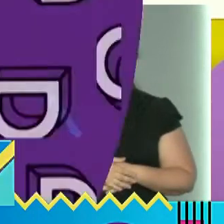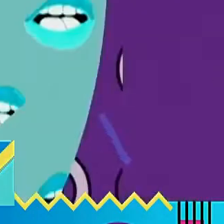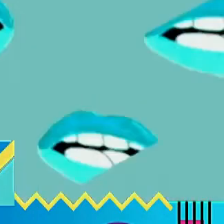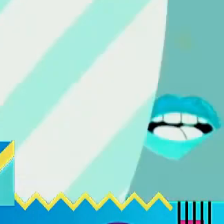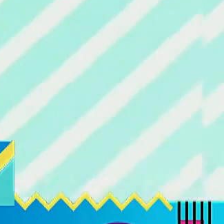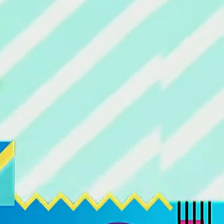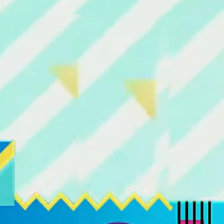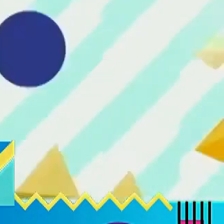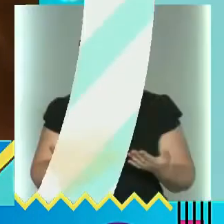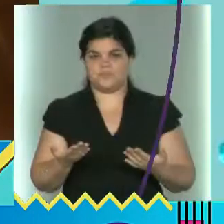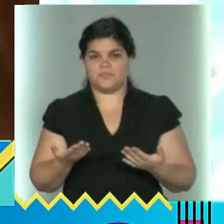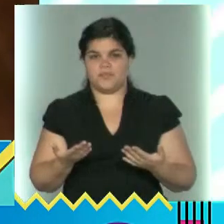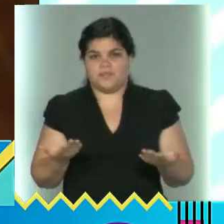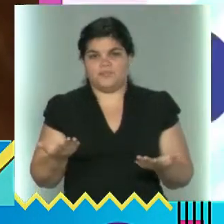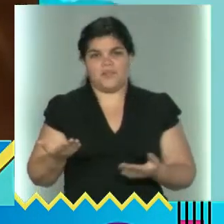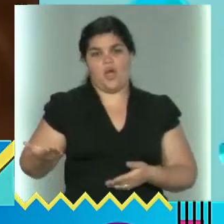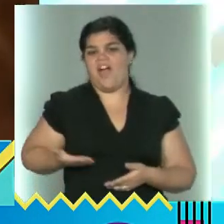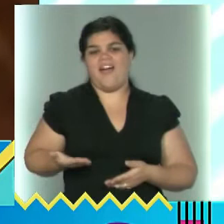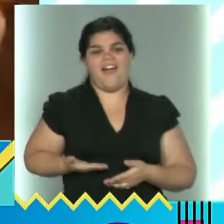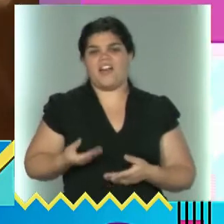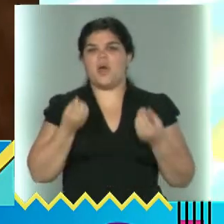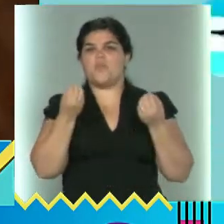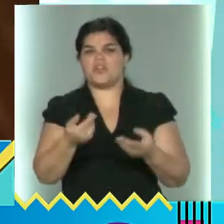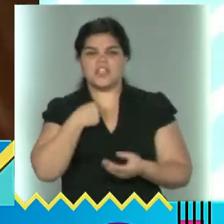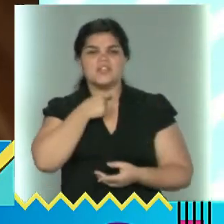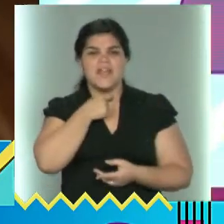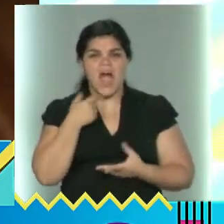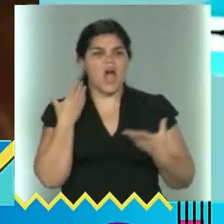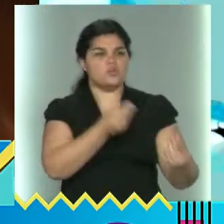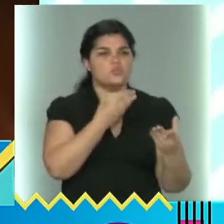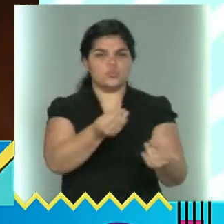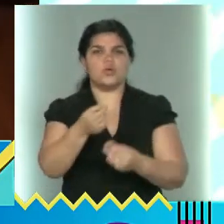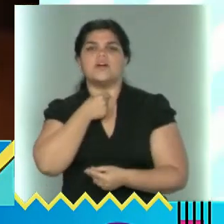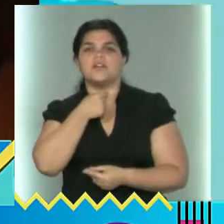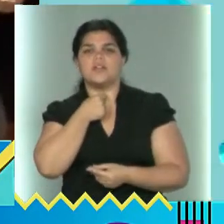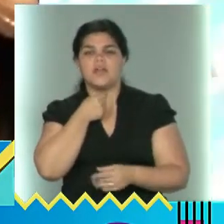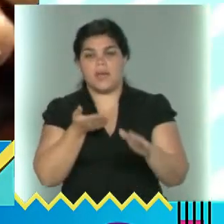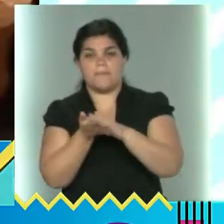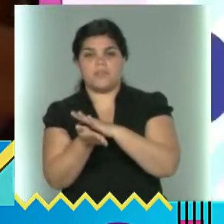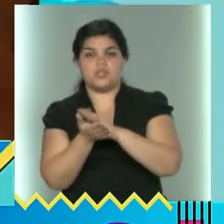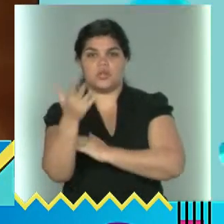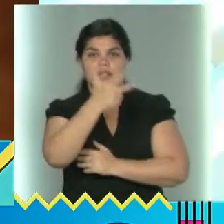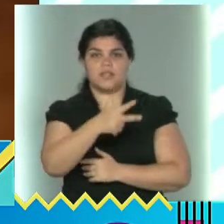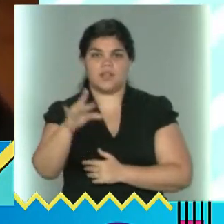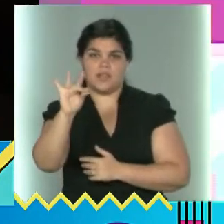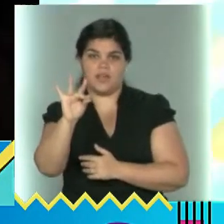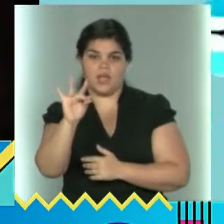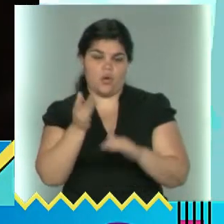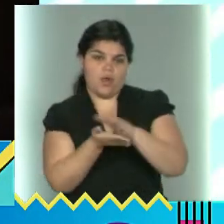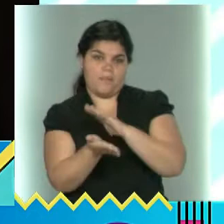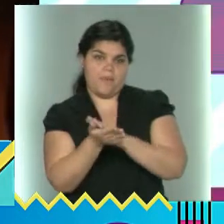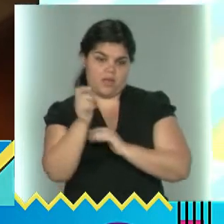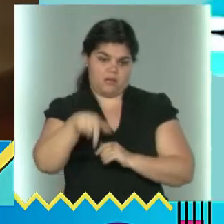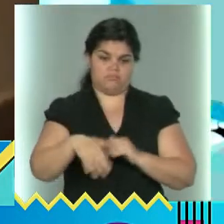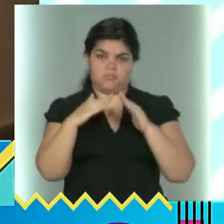la motivación mía es poder ayudar con algo, con un dispositivo que es una impresora 3D, una máquina que yo tengo acá en mi